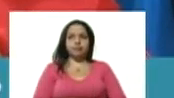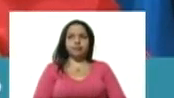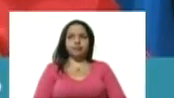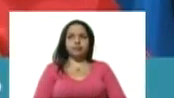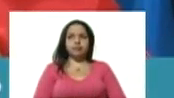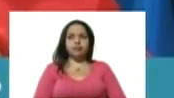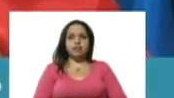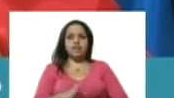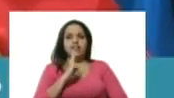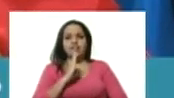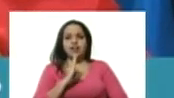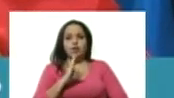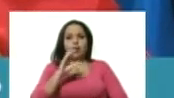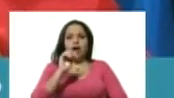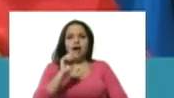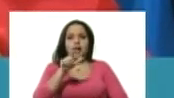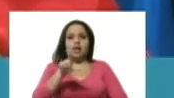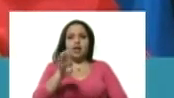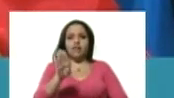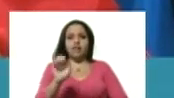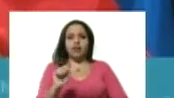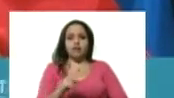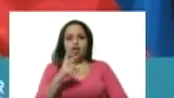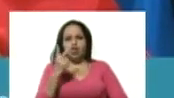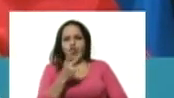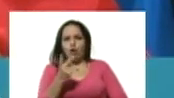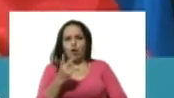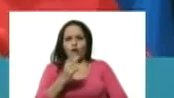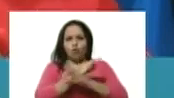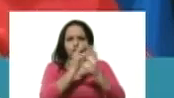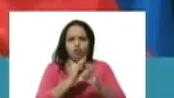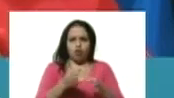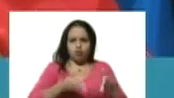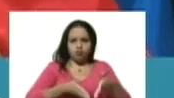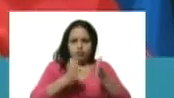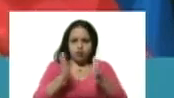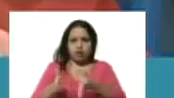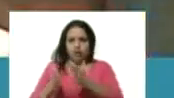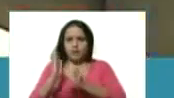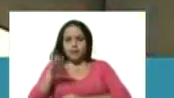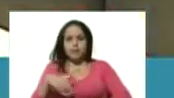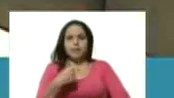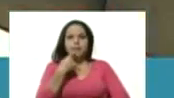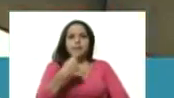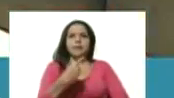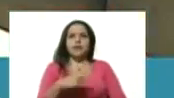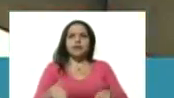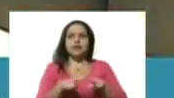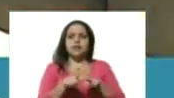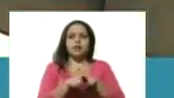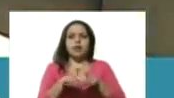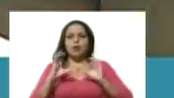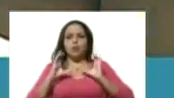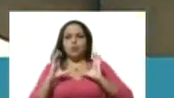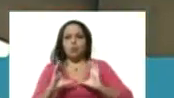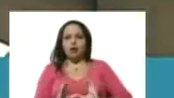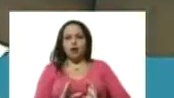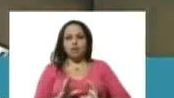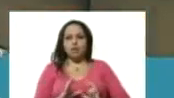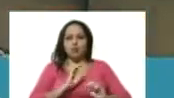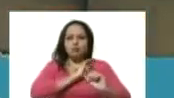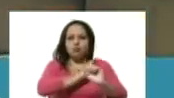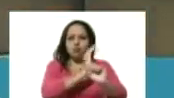y el Banco del ALBA, dos brazos de lo que pudiésemos denominar el cuerpo